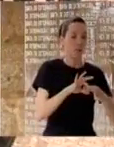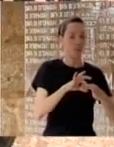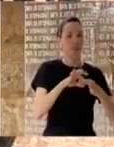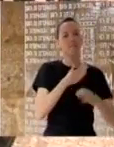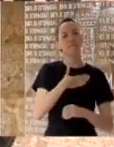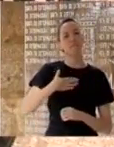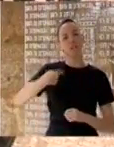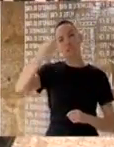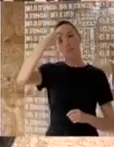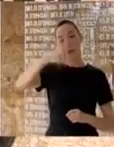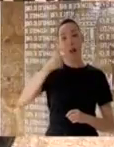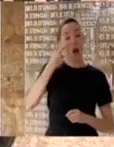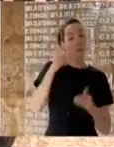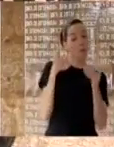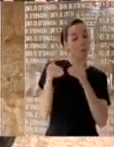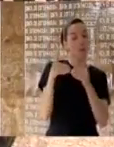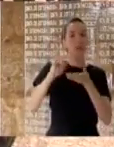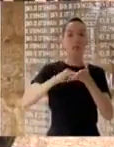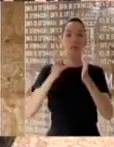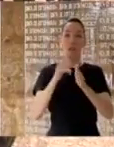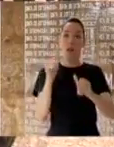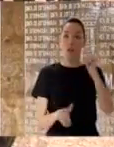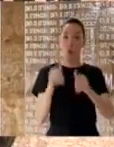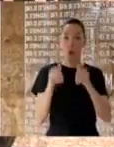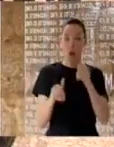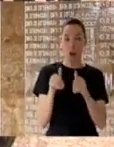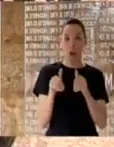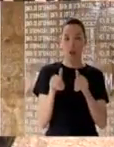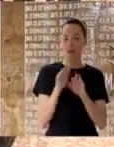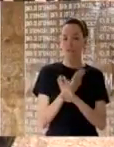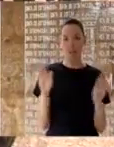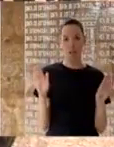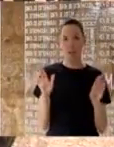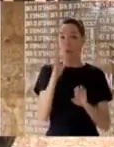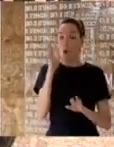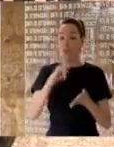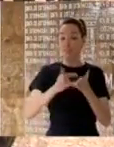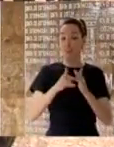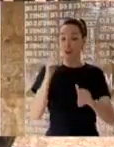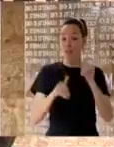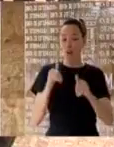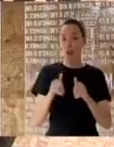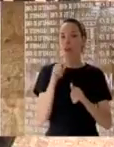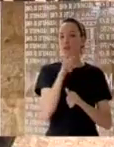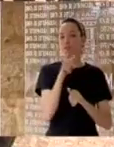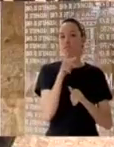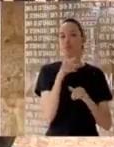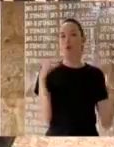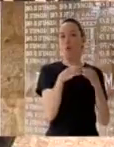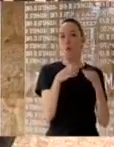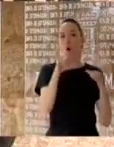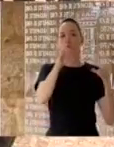cuándo habrá un sistema electoral que no beneficie a unos diputados que representan a partidos nacionalistas y que evidentemente